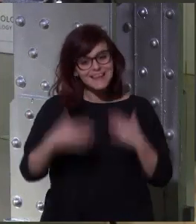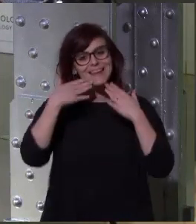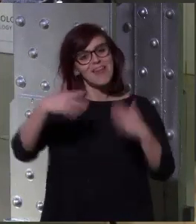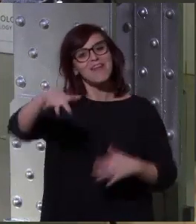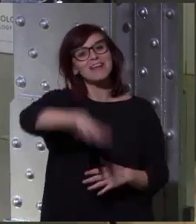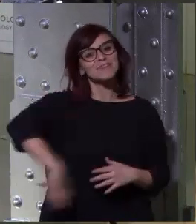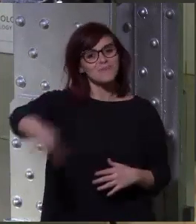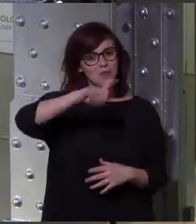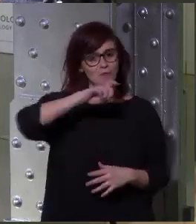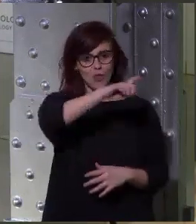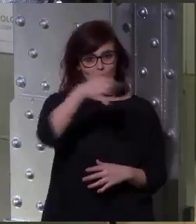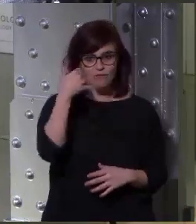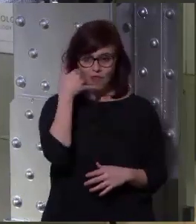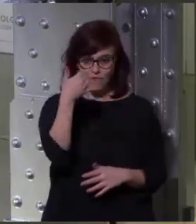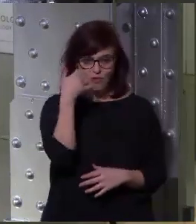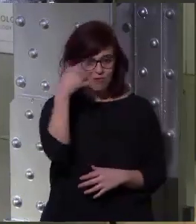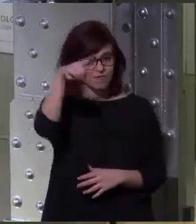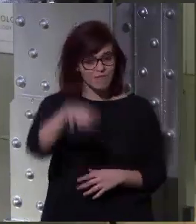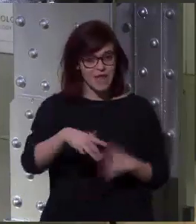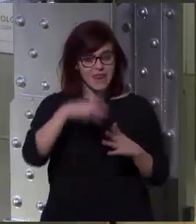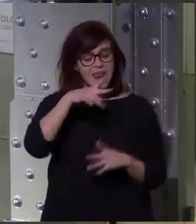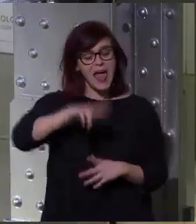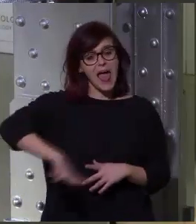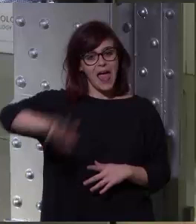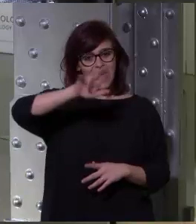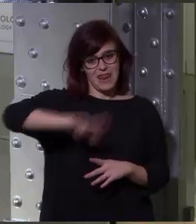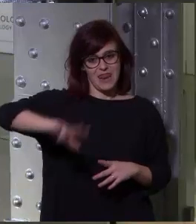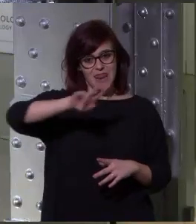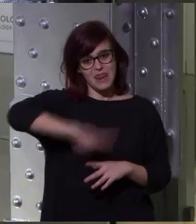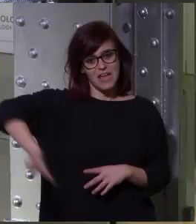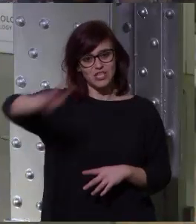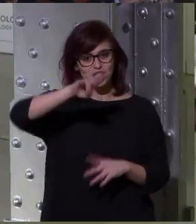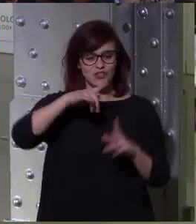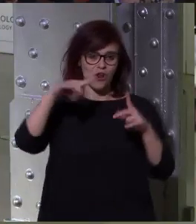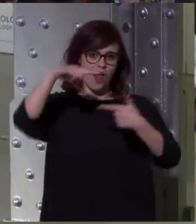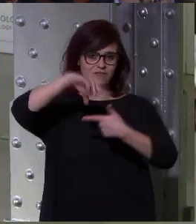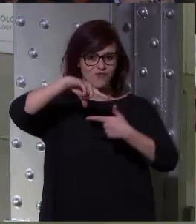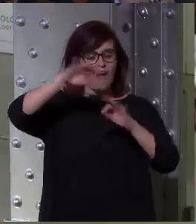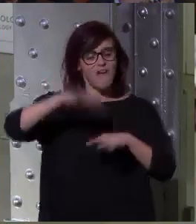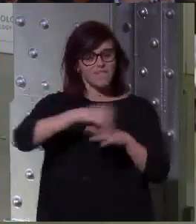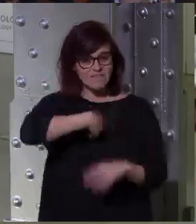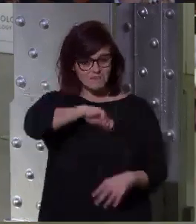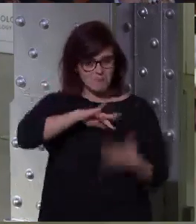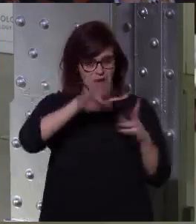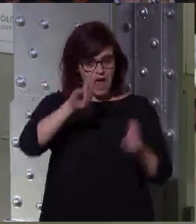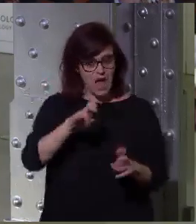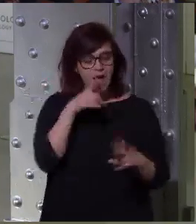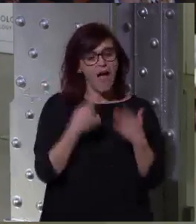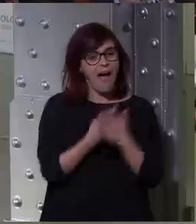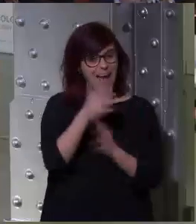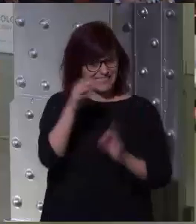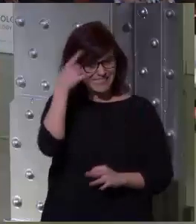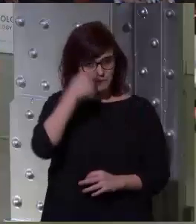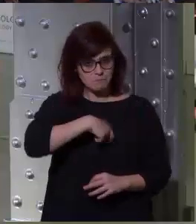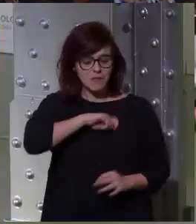agradecer al espacio Fundación Telefónica y a National Geographic España pues el que hayan organizado este evento, ¿no? Siempre es una muy